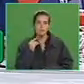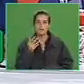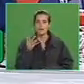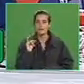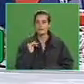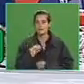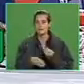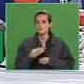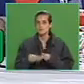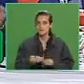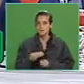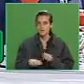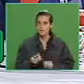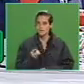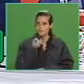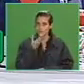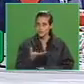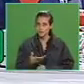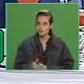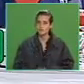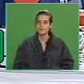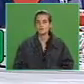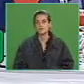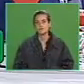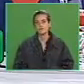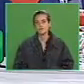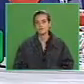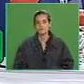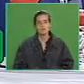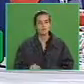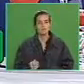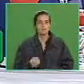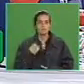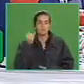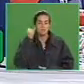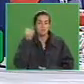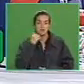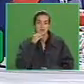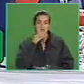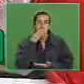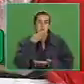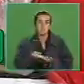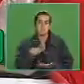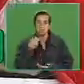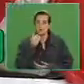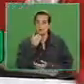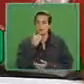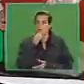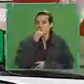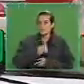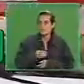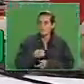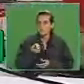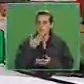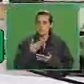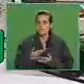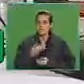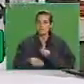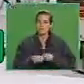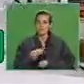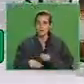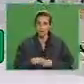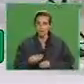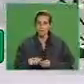tiene, haciendo muy buenos aportes, ¿no? Allí se ha propuesto la